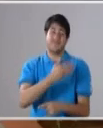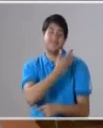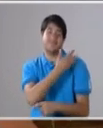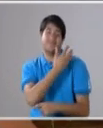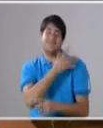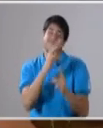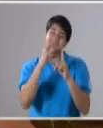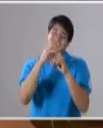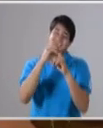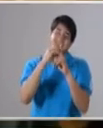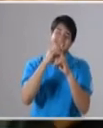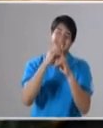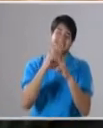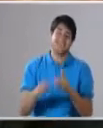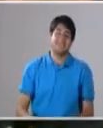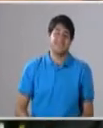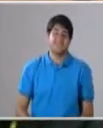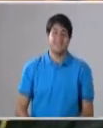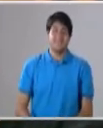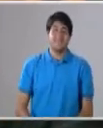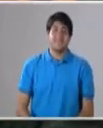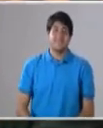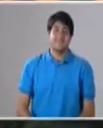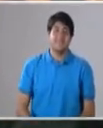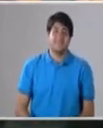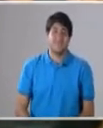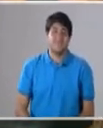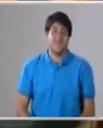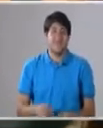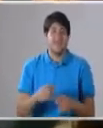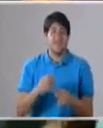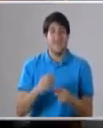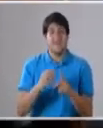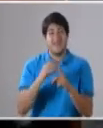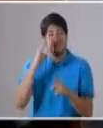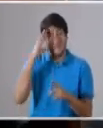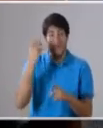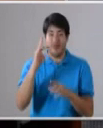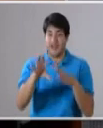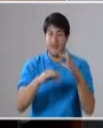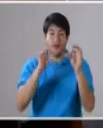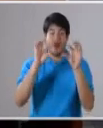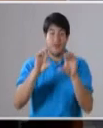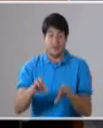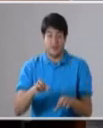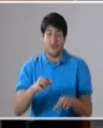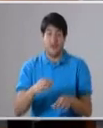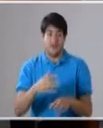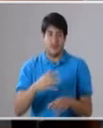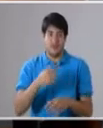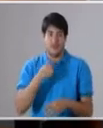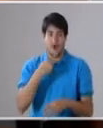Estoy hablando en broma, desde luego, ¿verdad? Porque ya veo que hay algunos que se lo toman bien en serio.